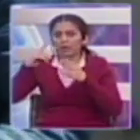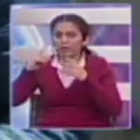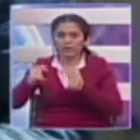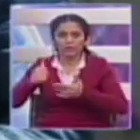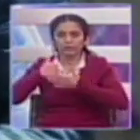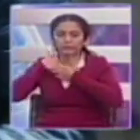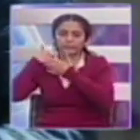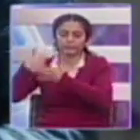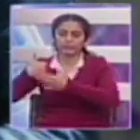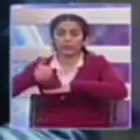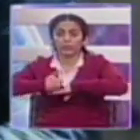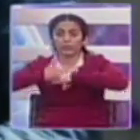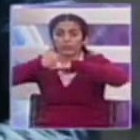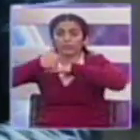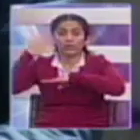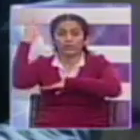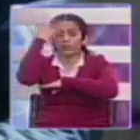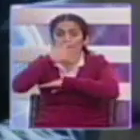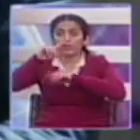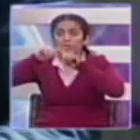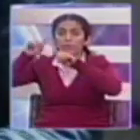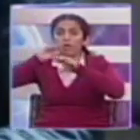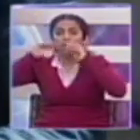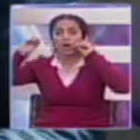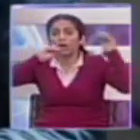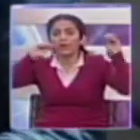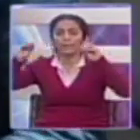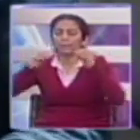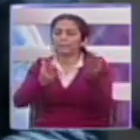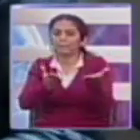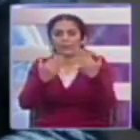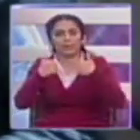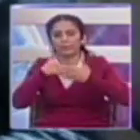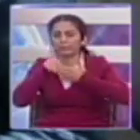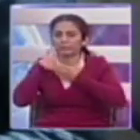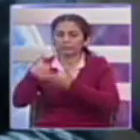Las autoridades esmeraldas también lo están refiriendo y necesitando la ayuda.